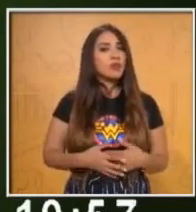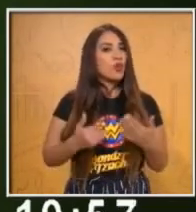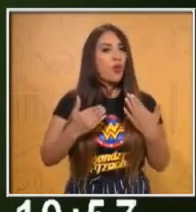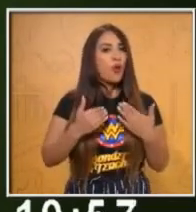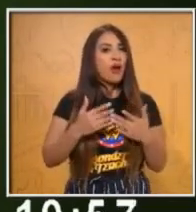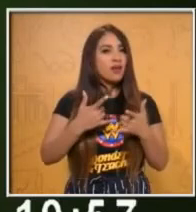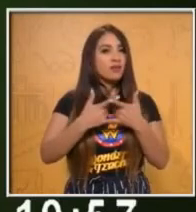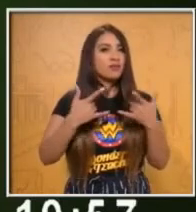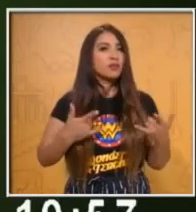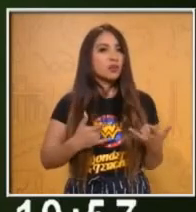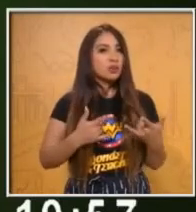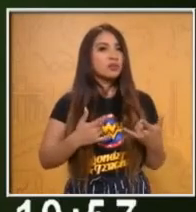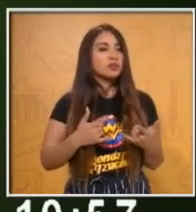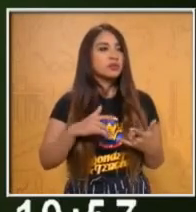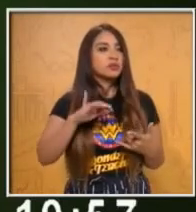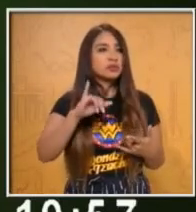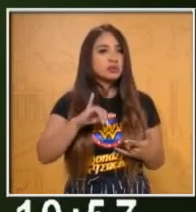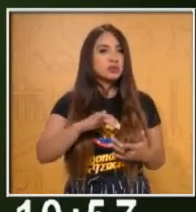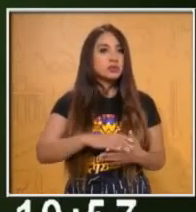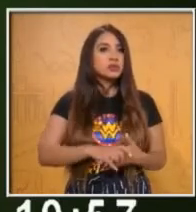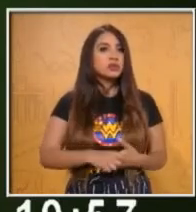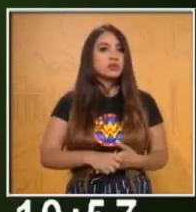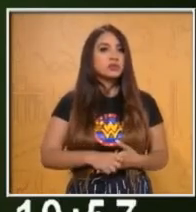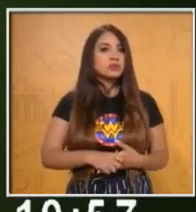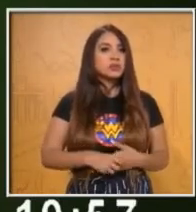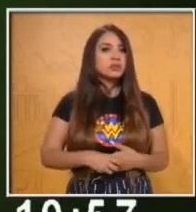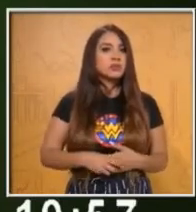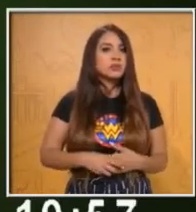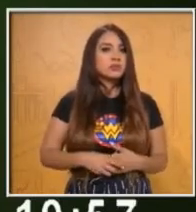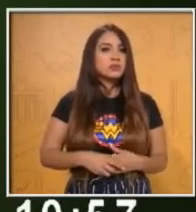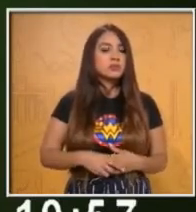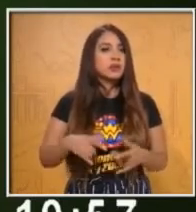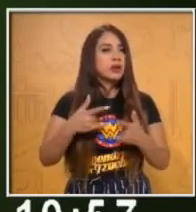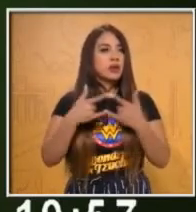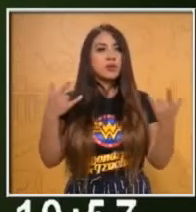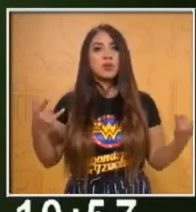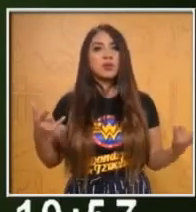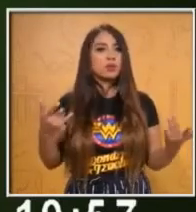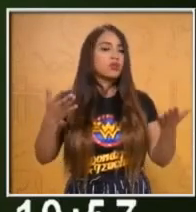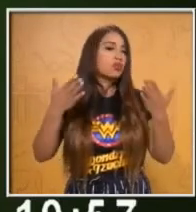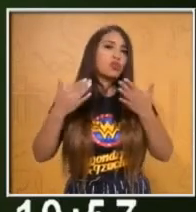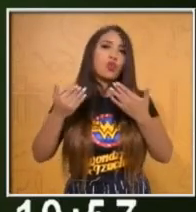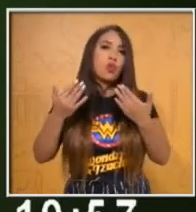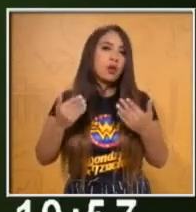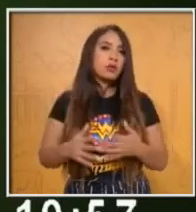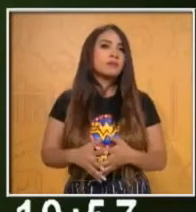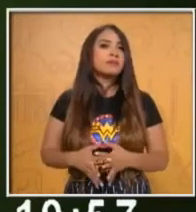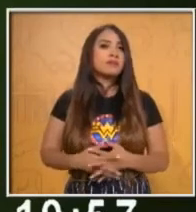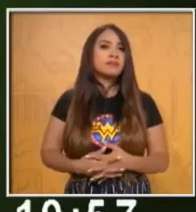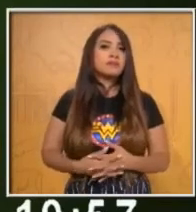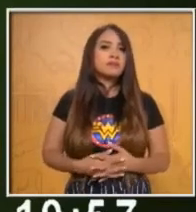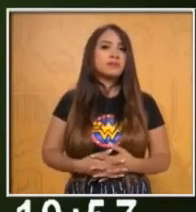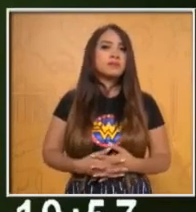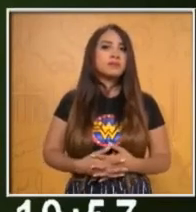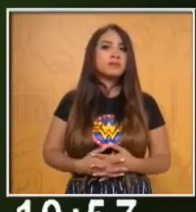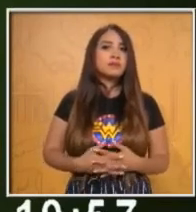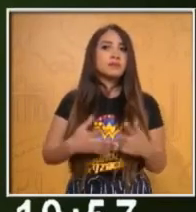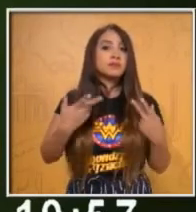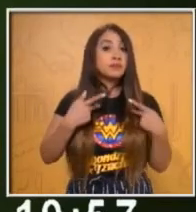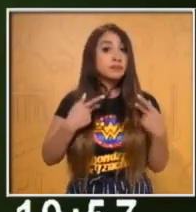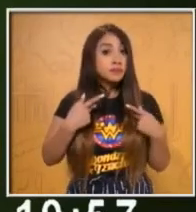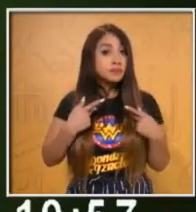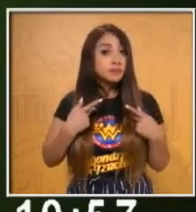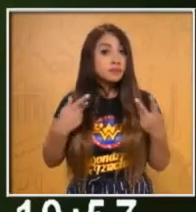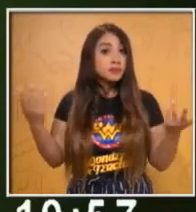actores. ¿Hay acotaciones? En la obra de teatro sí. Sí. ¿En el cuento? No, No, maestra. así es. Los personajes enfrentan